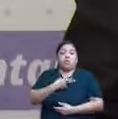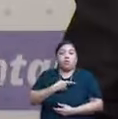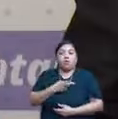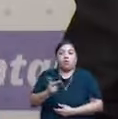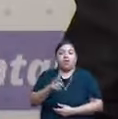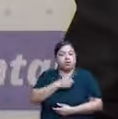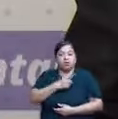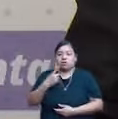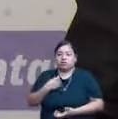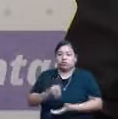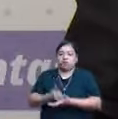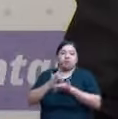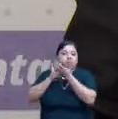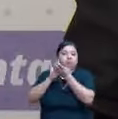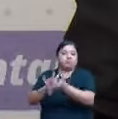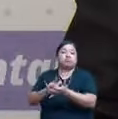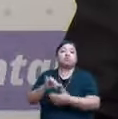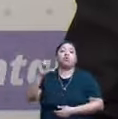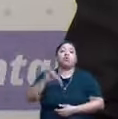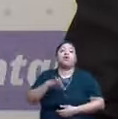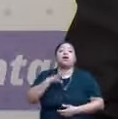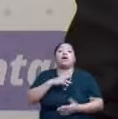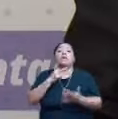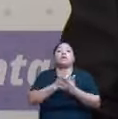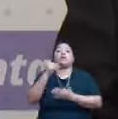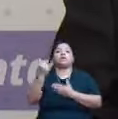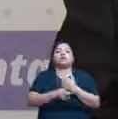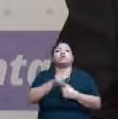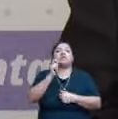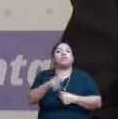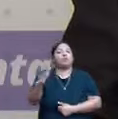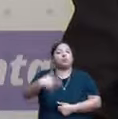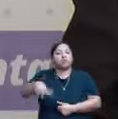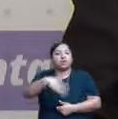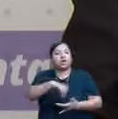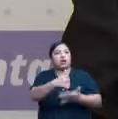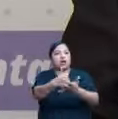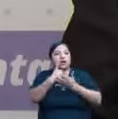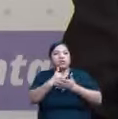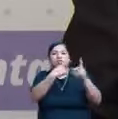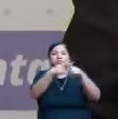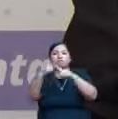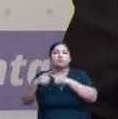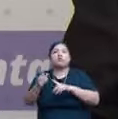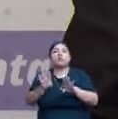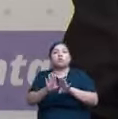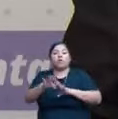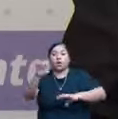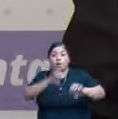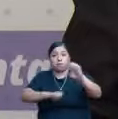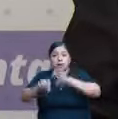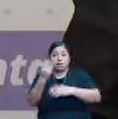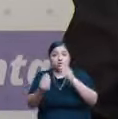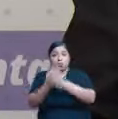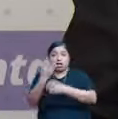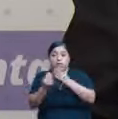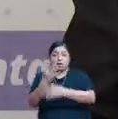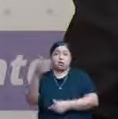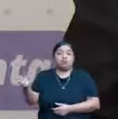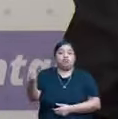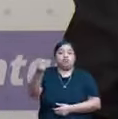hoy. Hoy tenemos un gran proyecto de tocar muchas puertas, que lleguen muchas empresas a nuestro municipio, porque